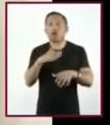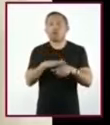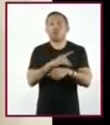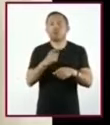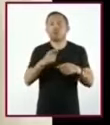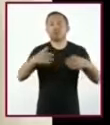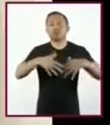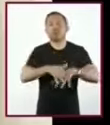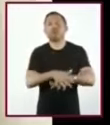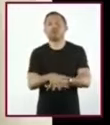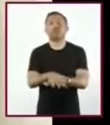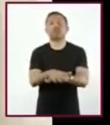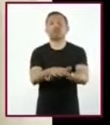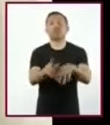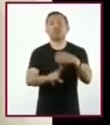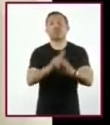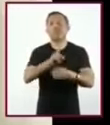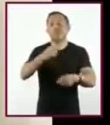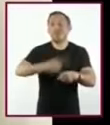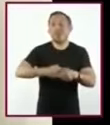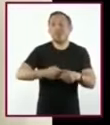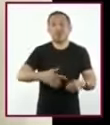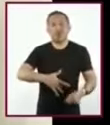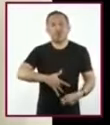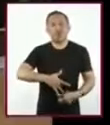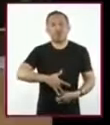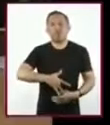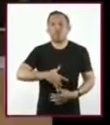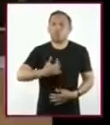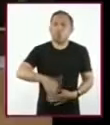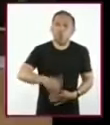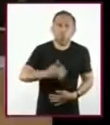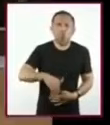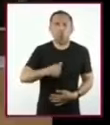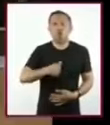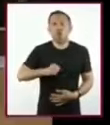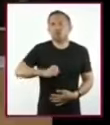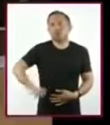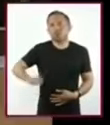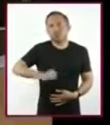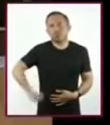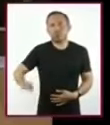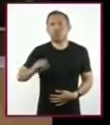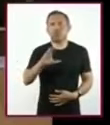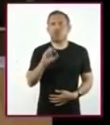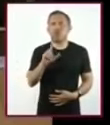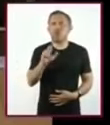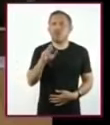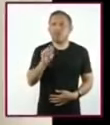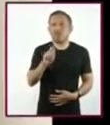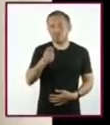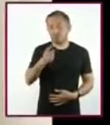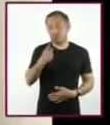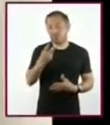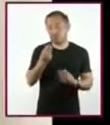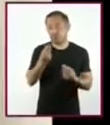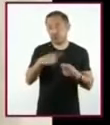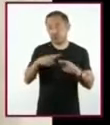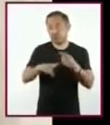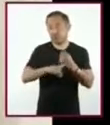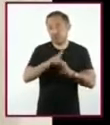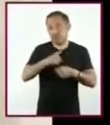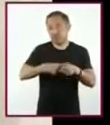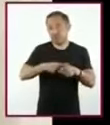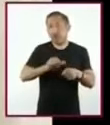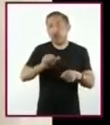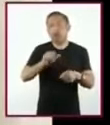salud, gastroenteritis, cólera, montón de problemas que afectan sobre todo a los niños, a las poblaciones